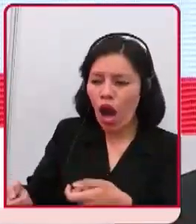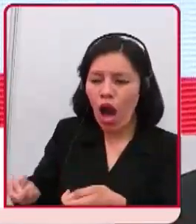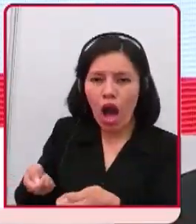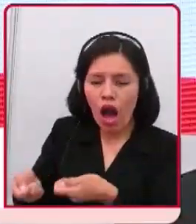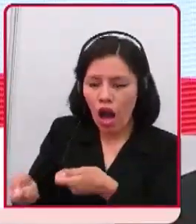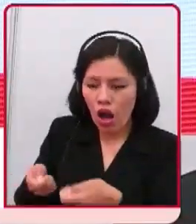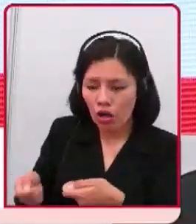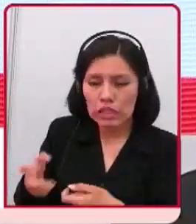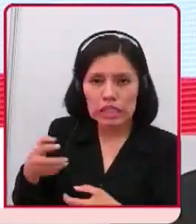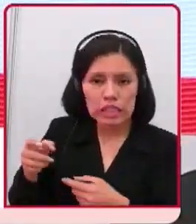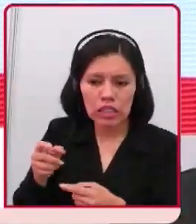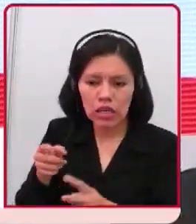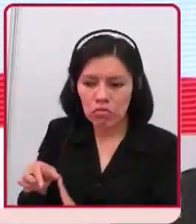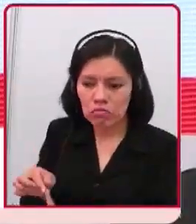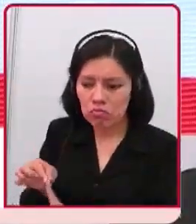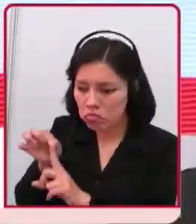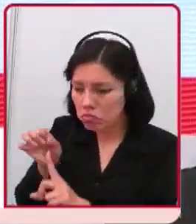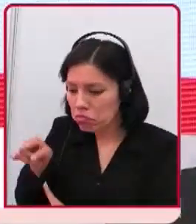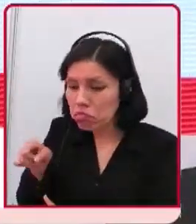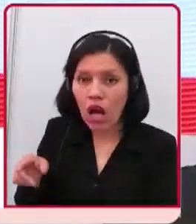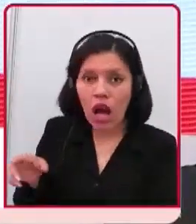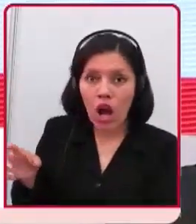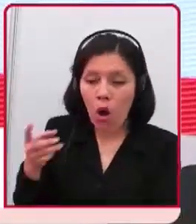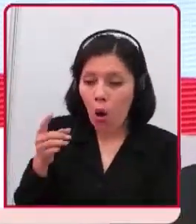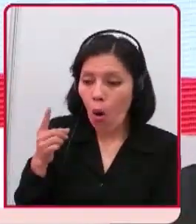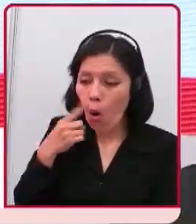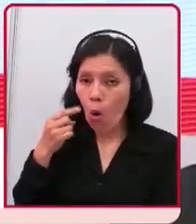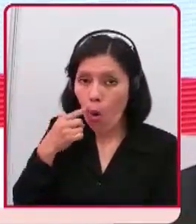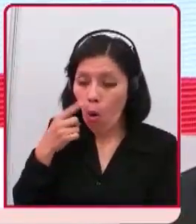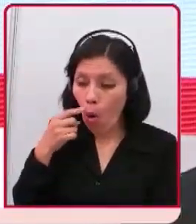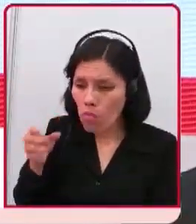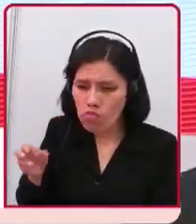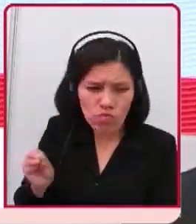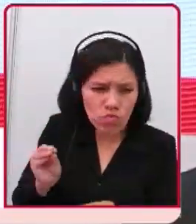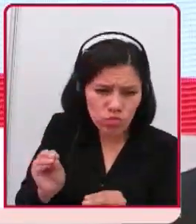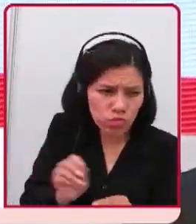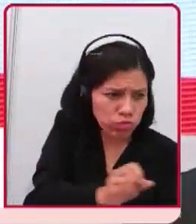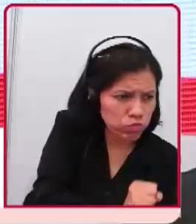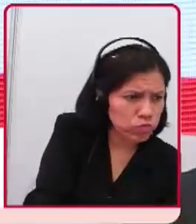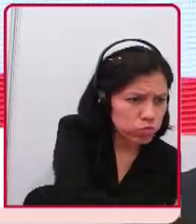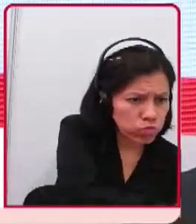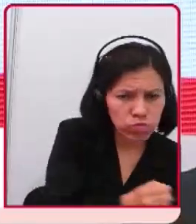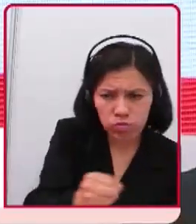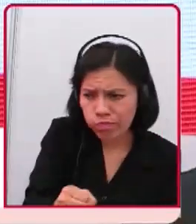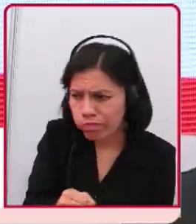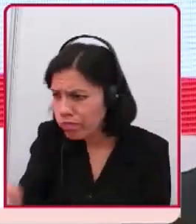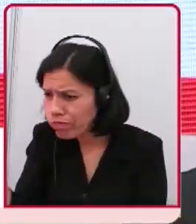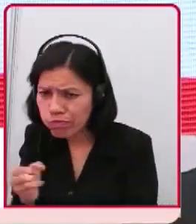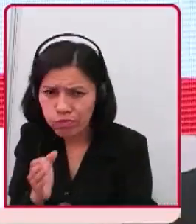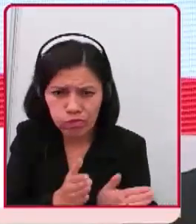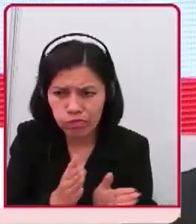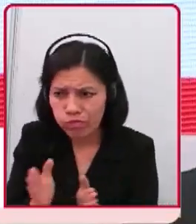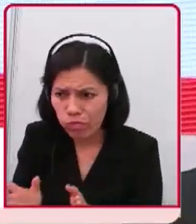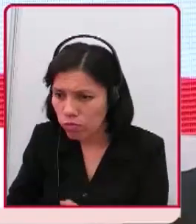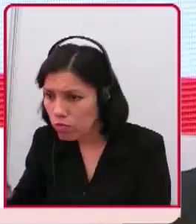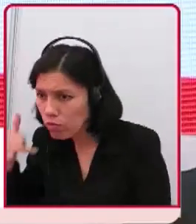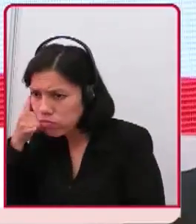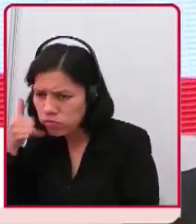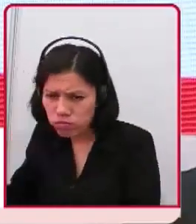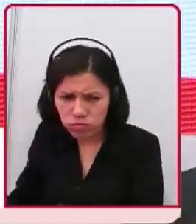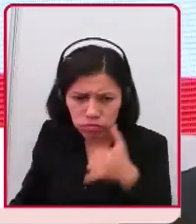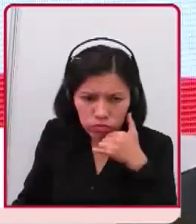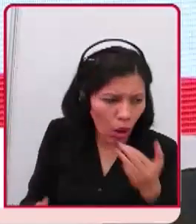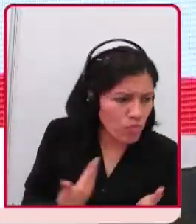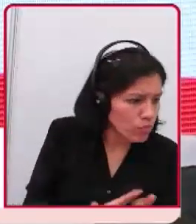operador realizando un montón de actividades, desde operar la planta en sí hasta atender llamadas,